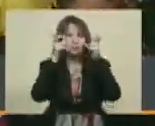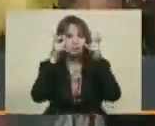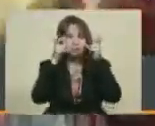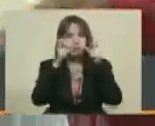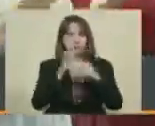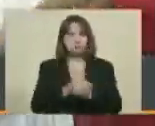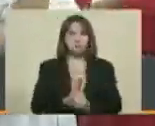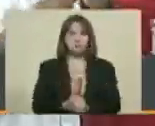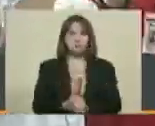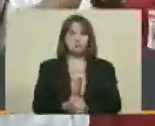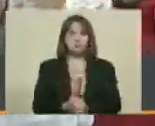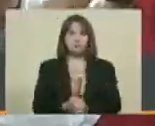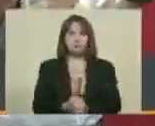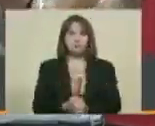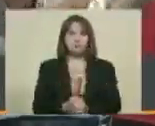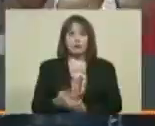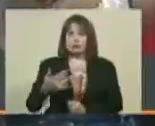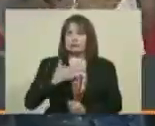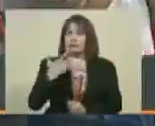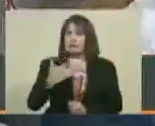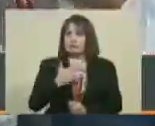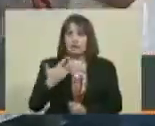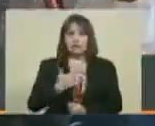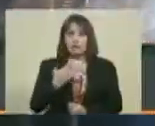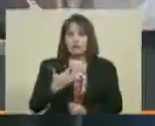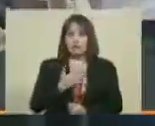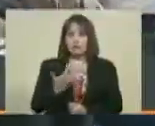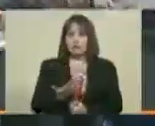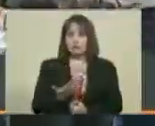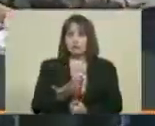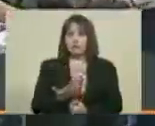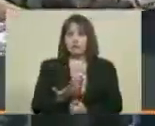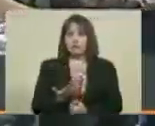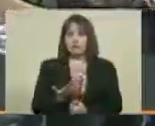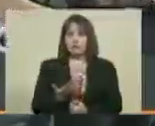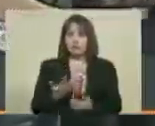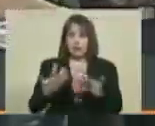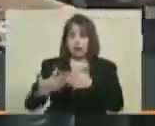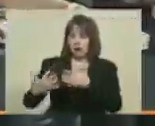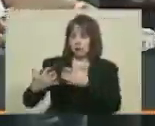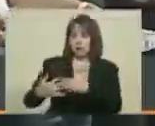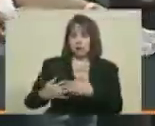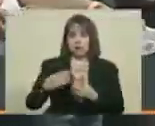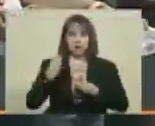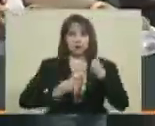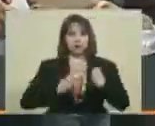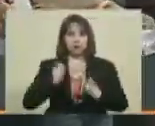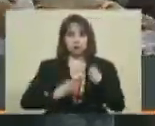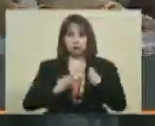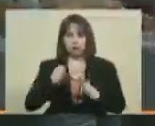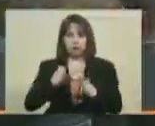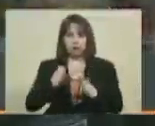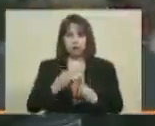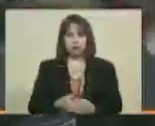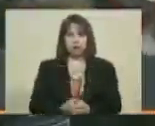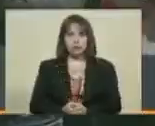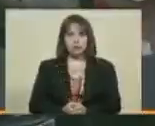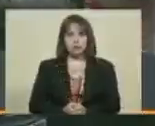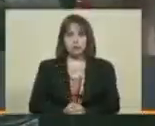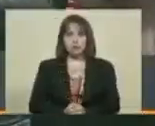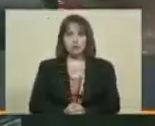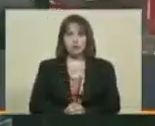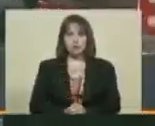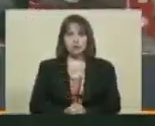que siente la industria en su corazón, en su alma de